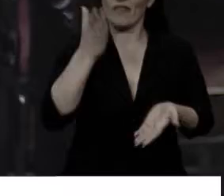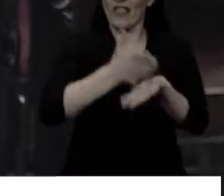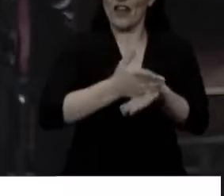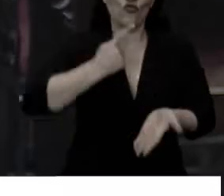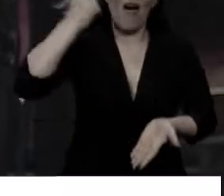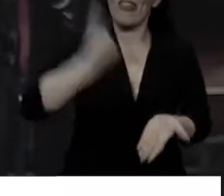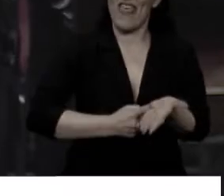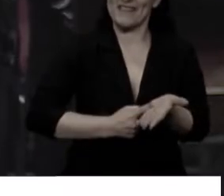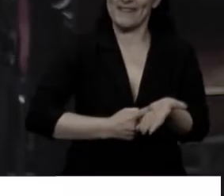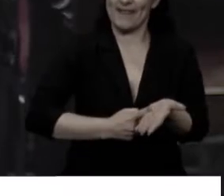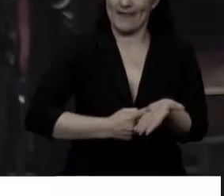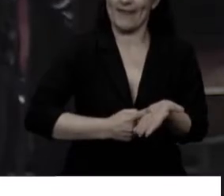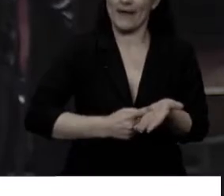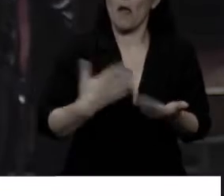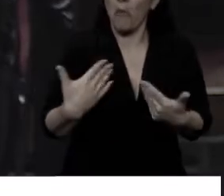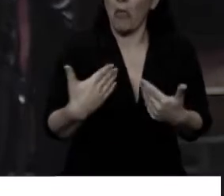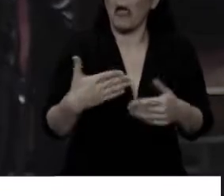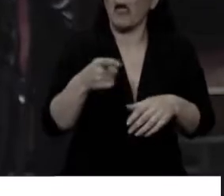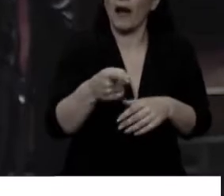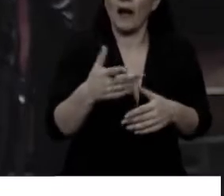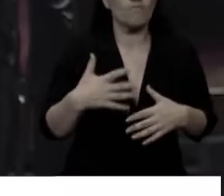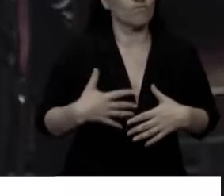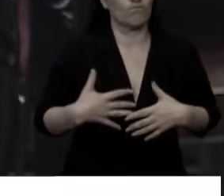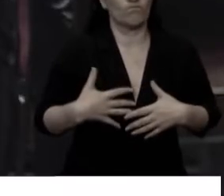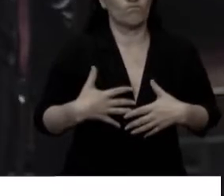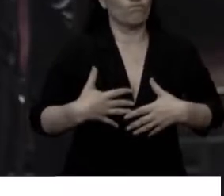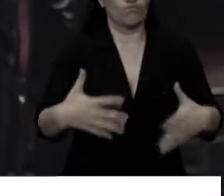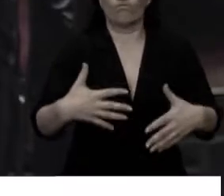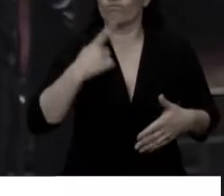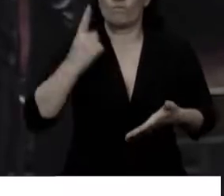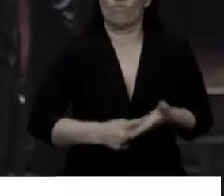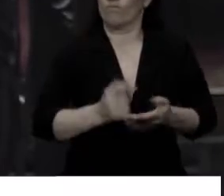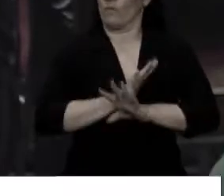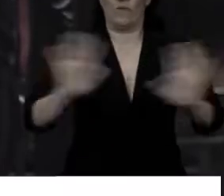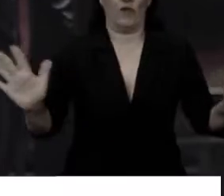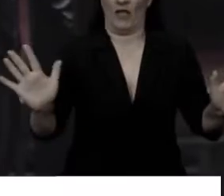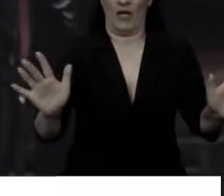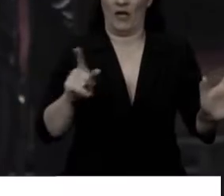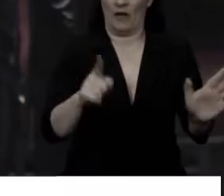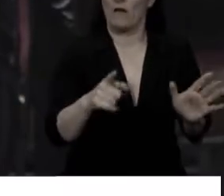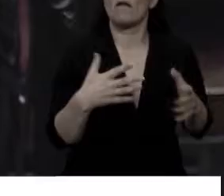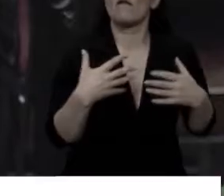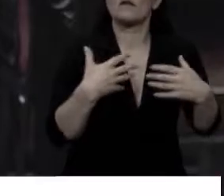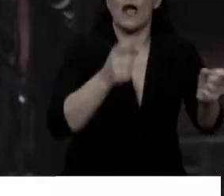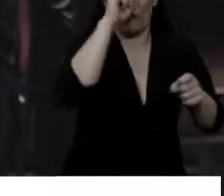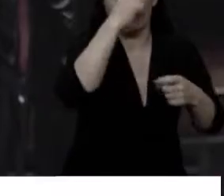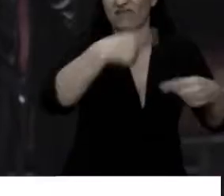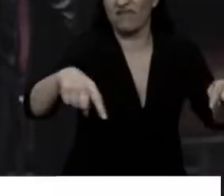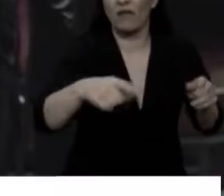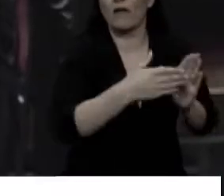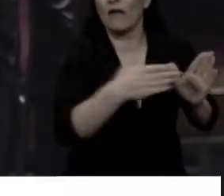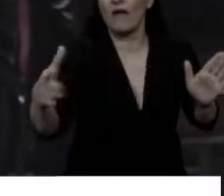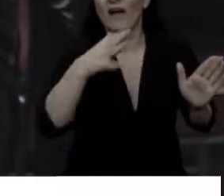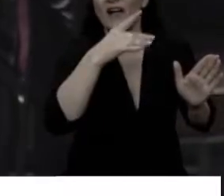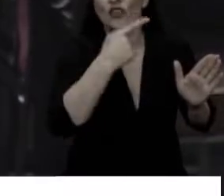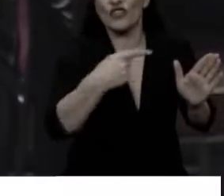a requerir y a acceder a la atención de la interrupción del embarazo en los servicios del sistema de salud hasta la semana